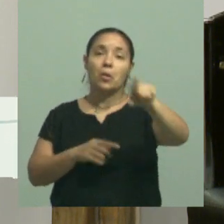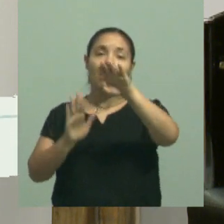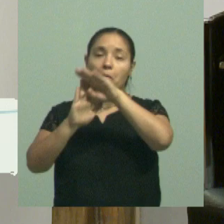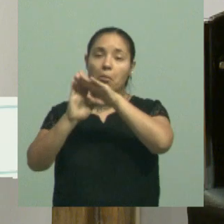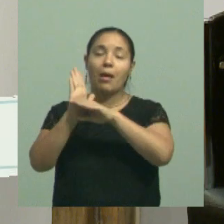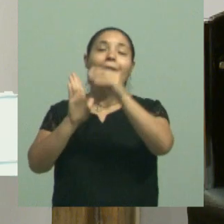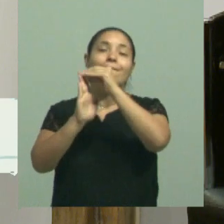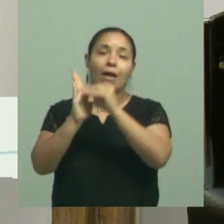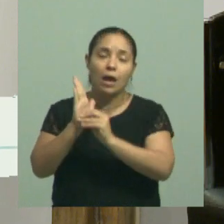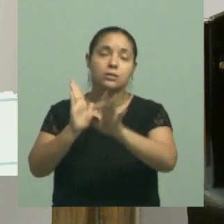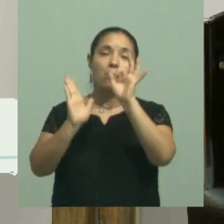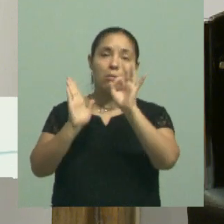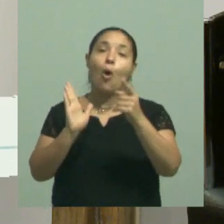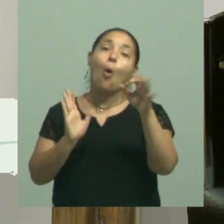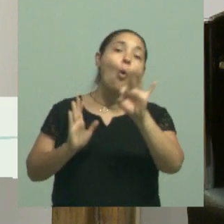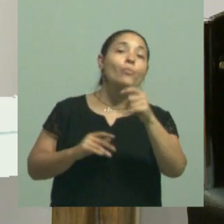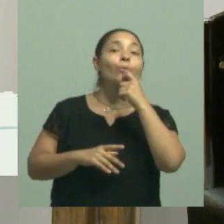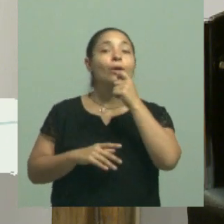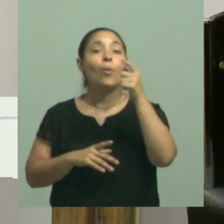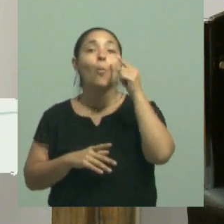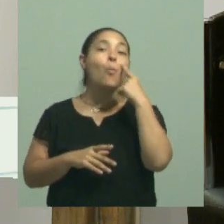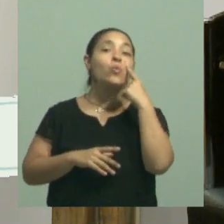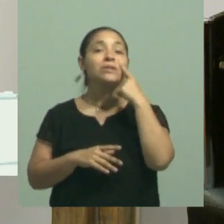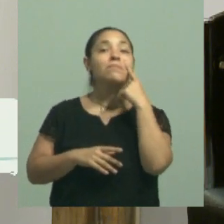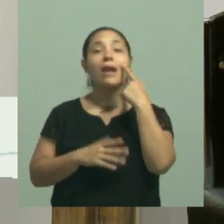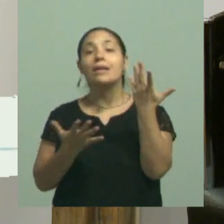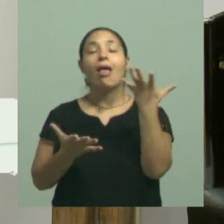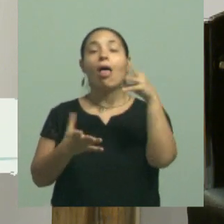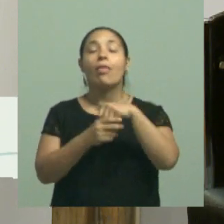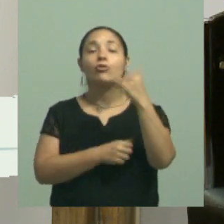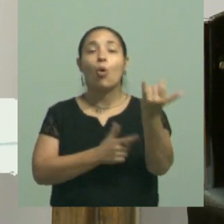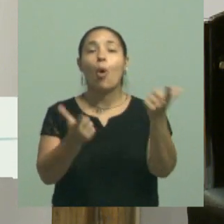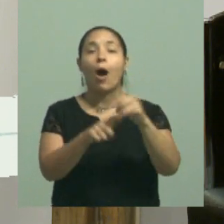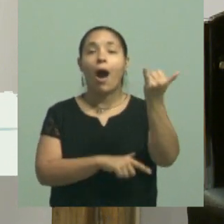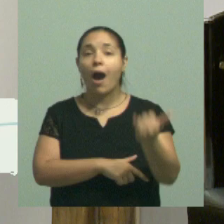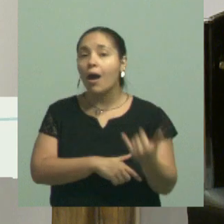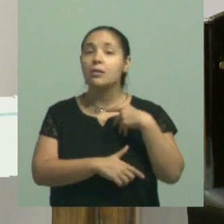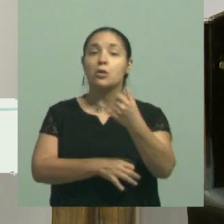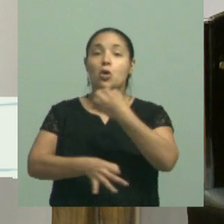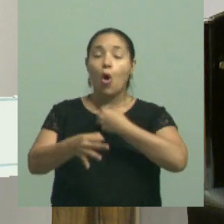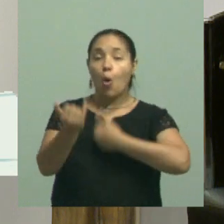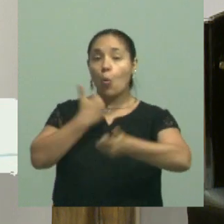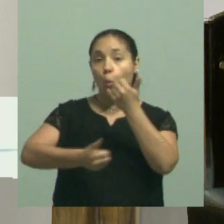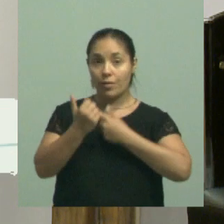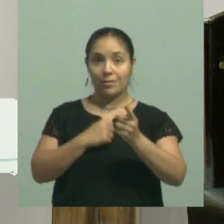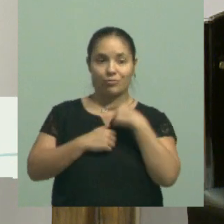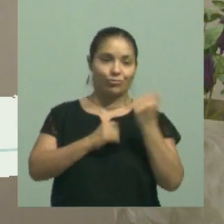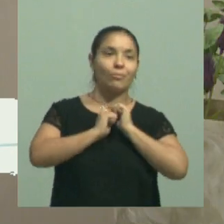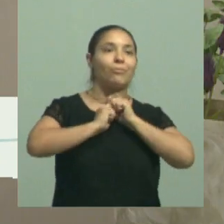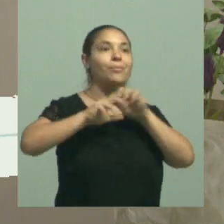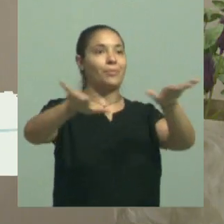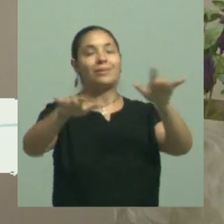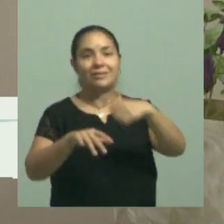por ahí de en los mismos municipios que por ahí ustedes pueden tener contacto, nos cuenten para que nosotros Perfecto. Lo compartamos con nuestros televidentes. ¿Les parece?